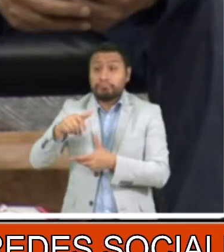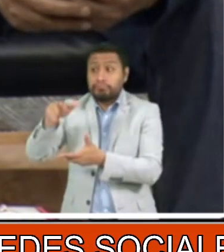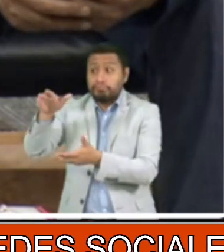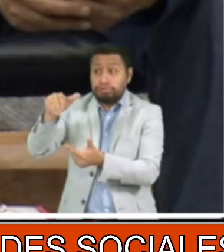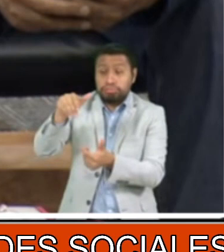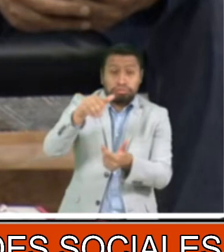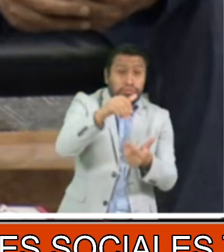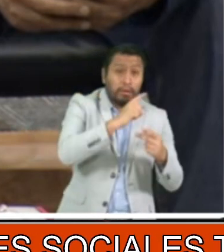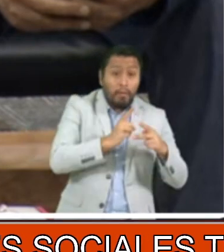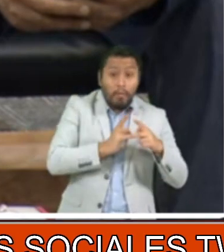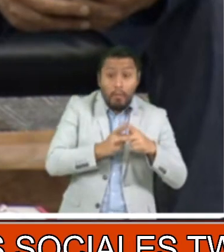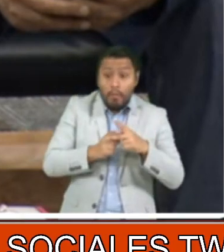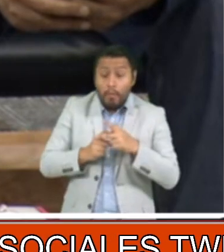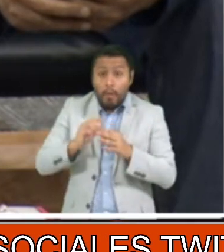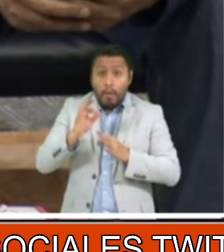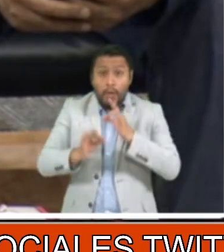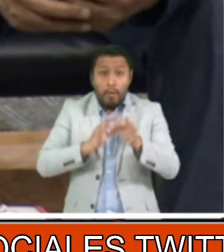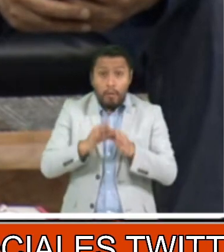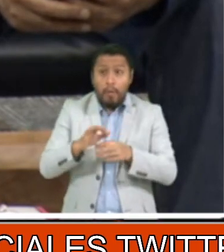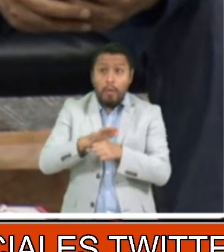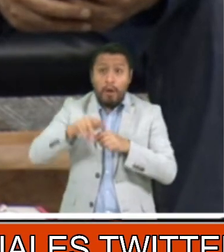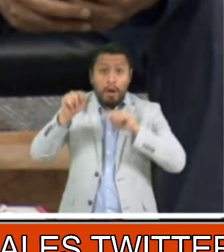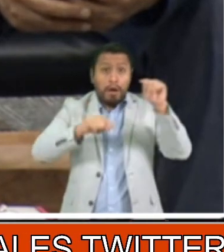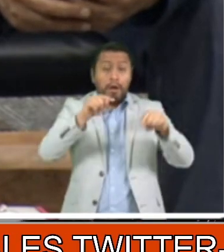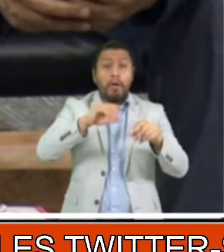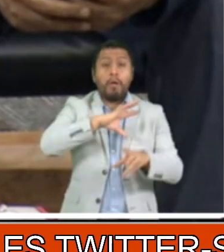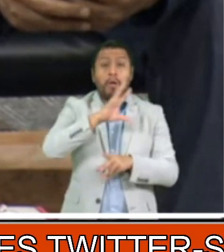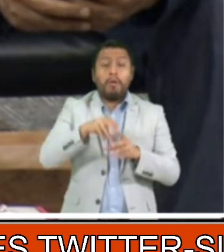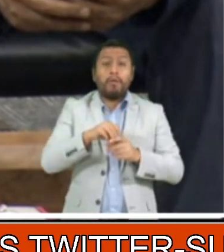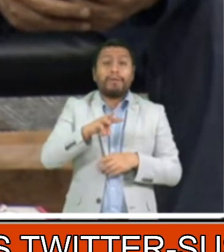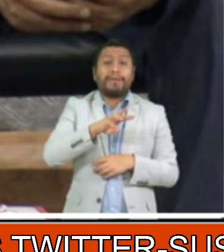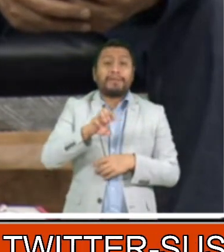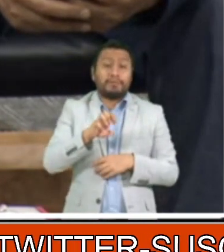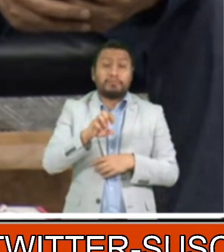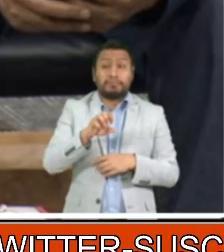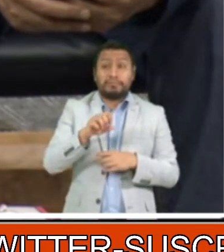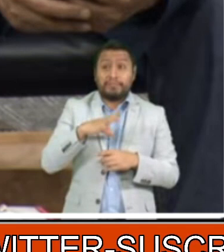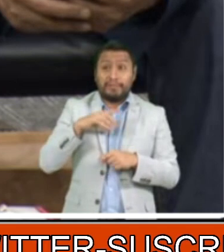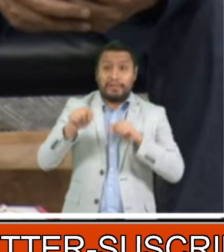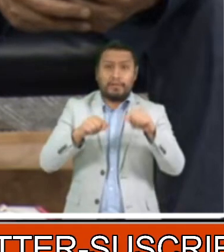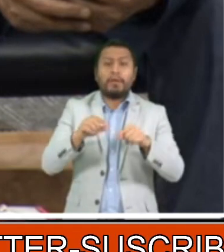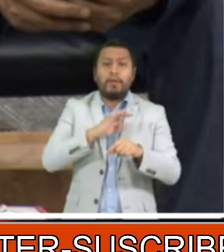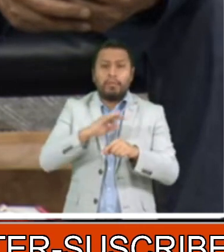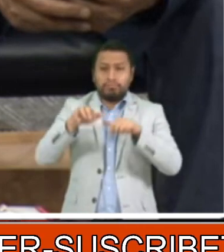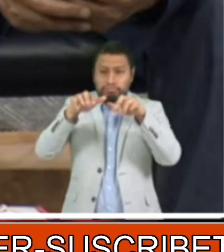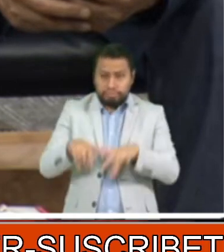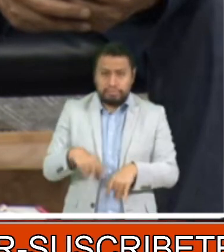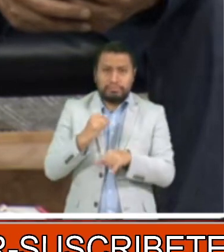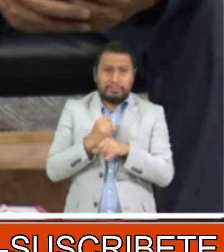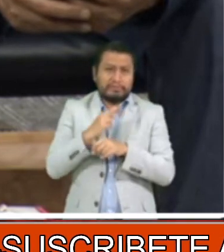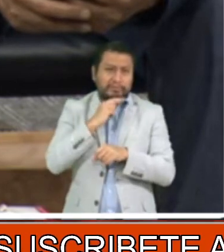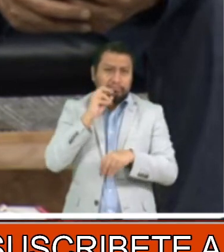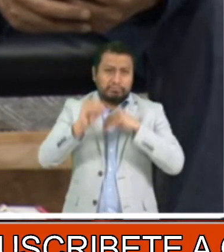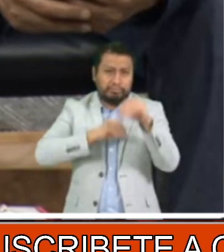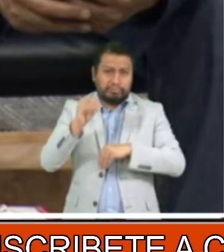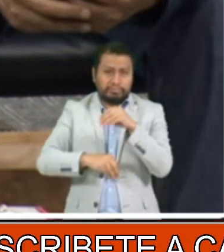posterior conteo en los consejos distritales, los 300 consejos distritales remitirán de manera electrónica e inmediata los resultados